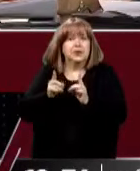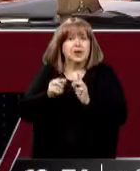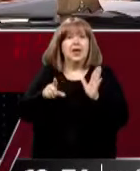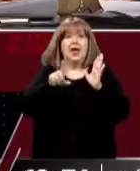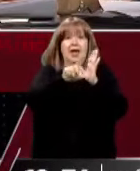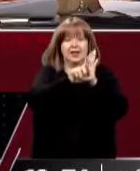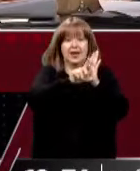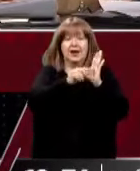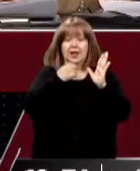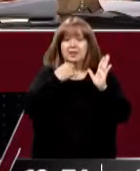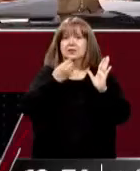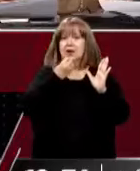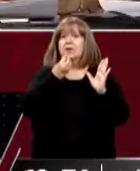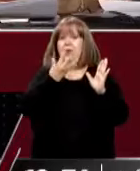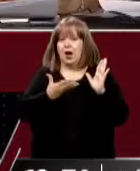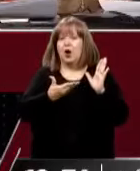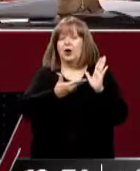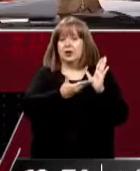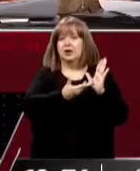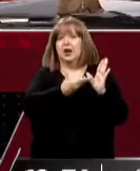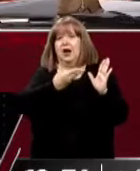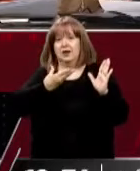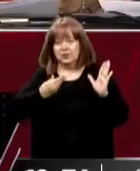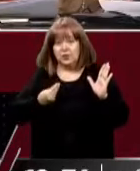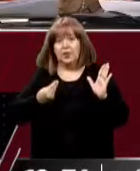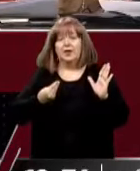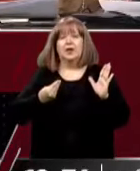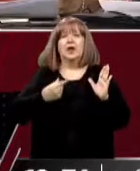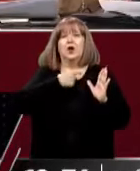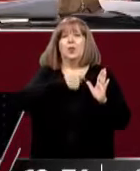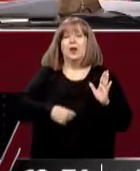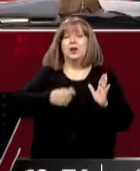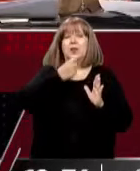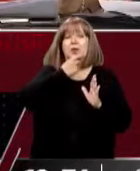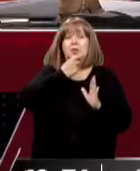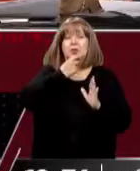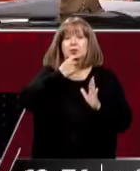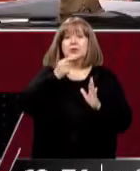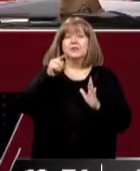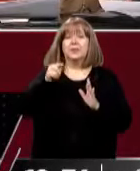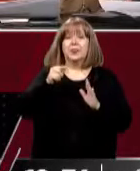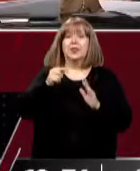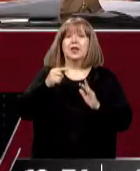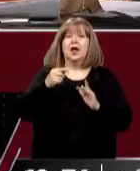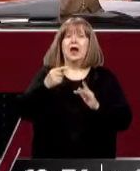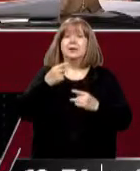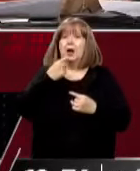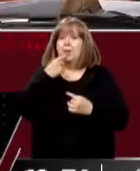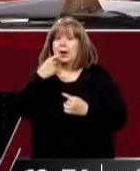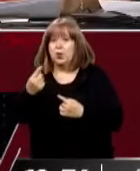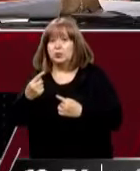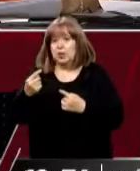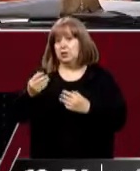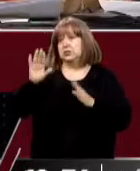brindar seguridad jurídica. Y genera condiciones como, por ejemplo, el gobierno de la provincia de Mendoza lleva adelante un proceso de consulta, donde